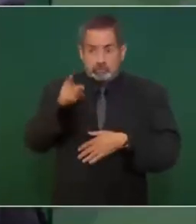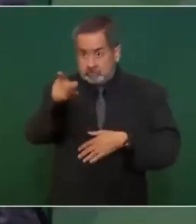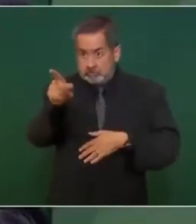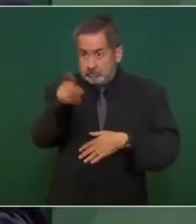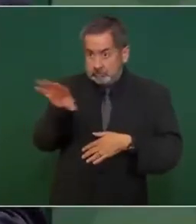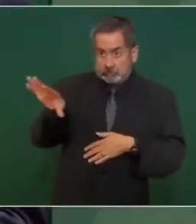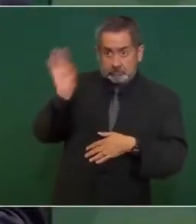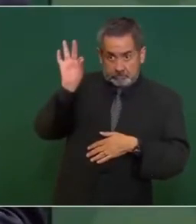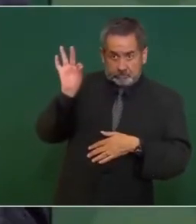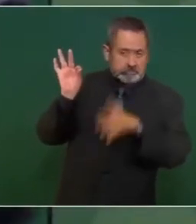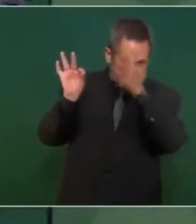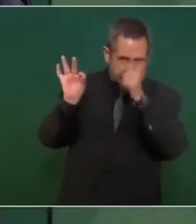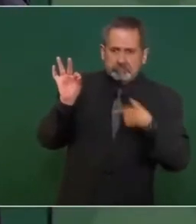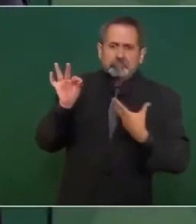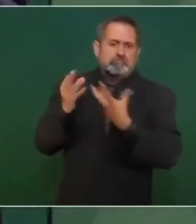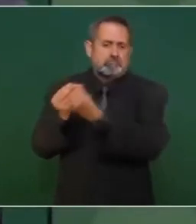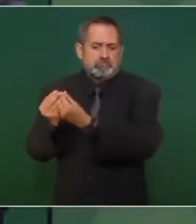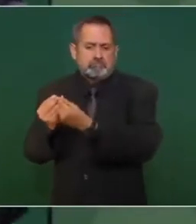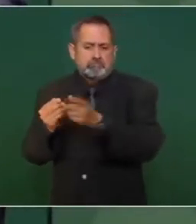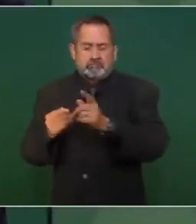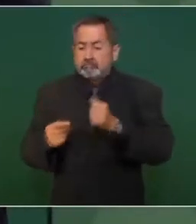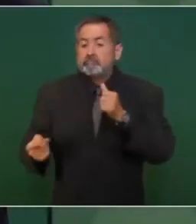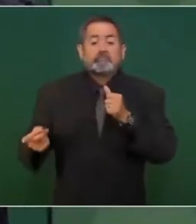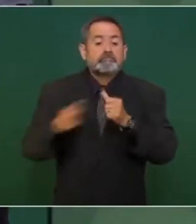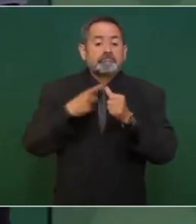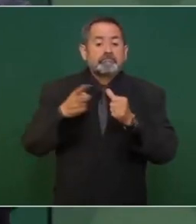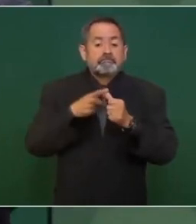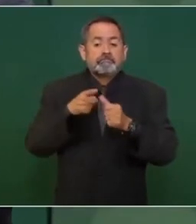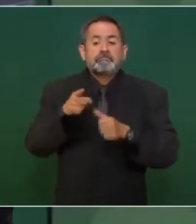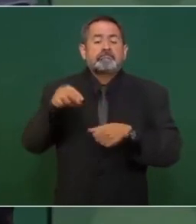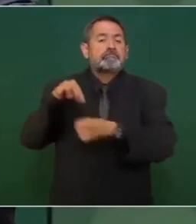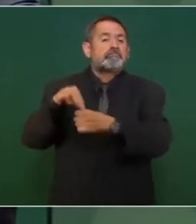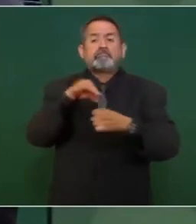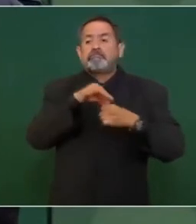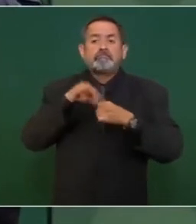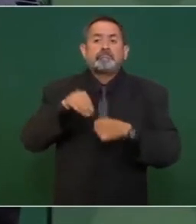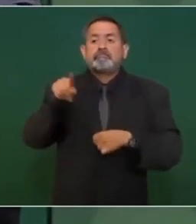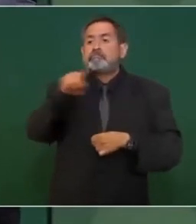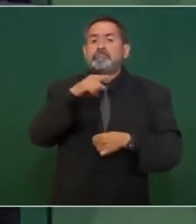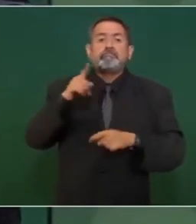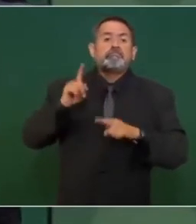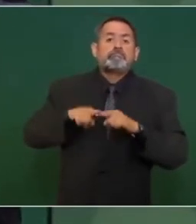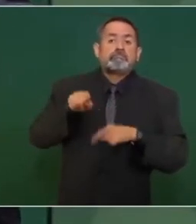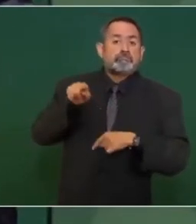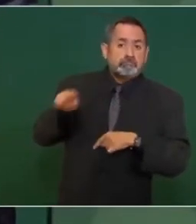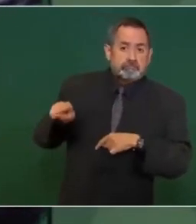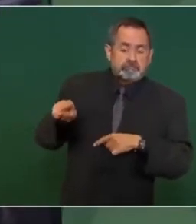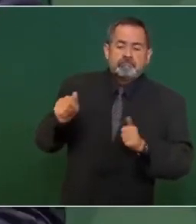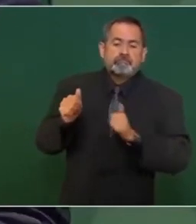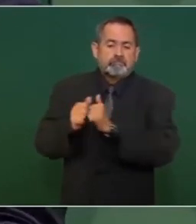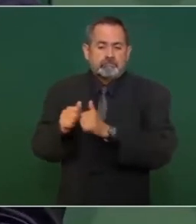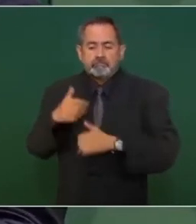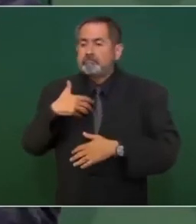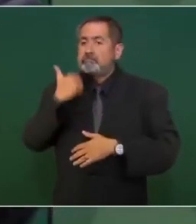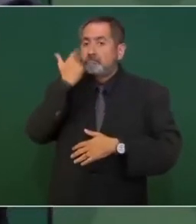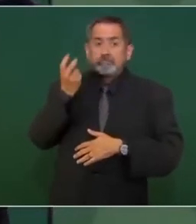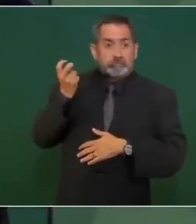la gente. O sea, primero que la gente diga, este